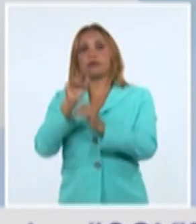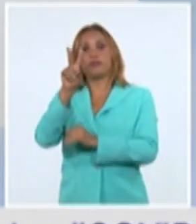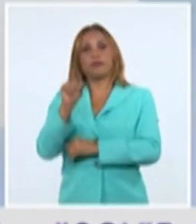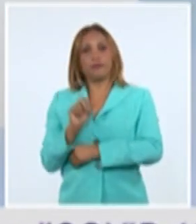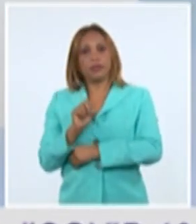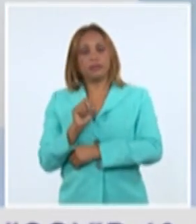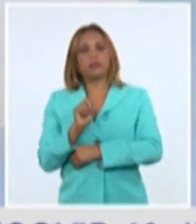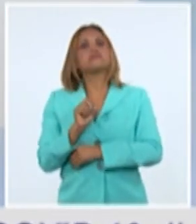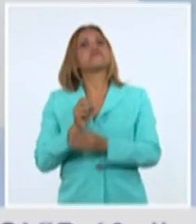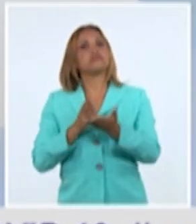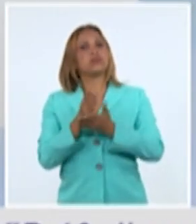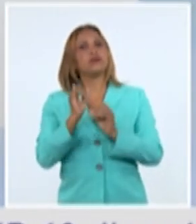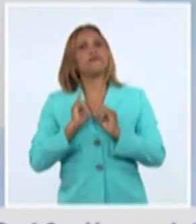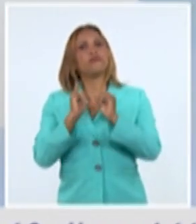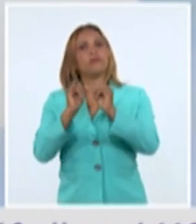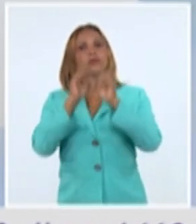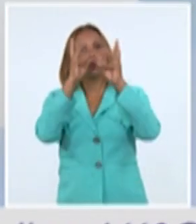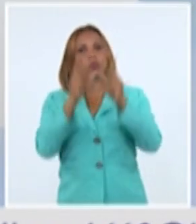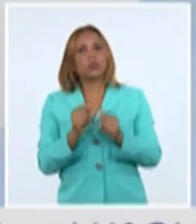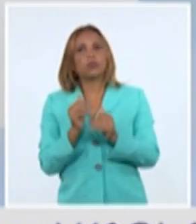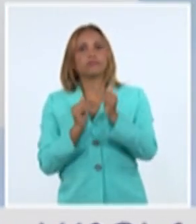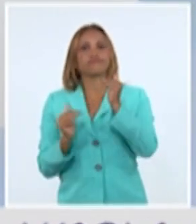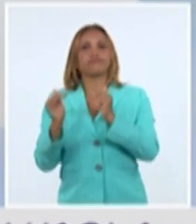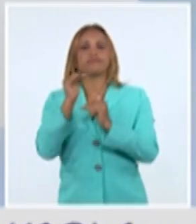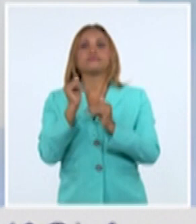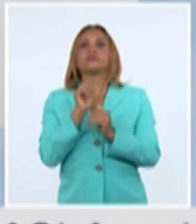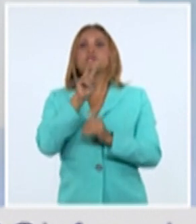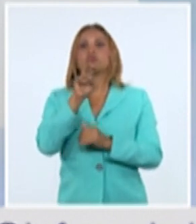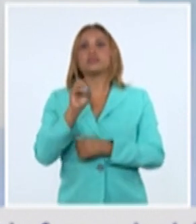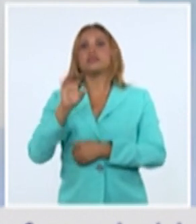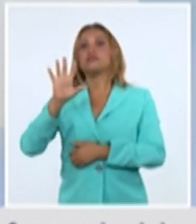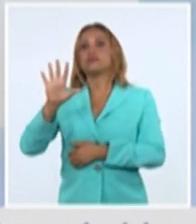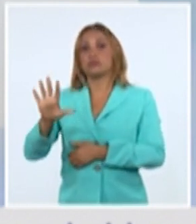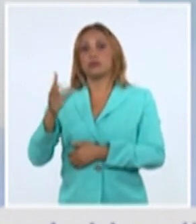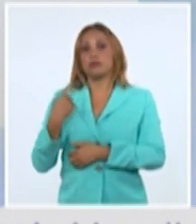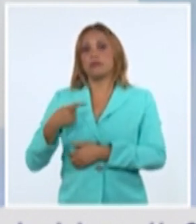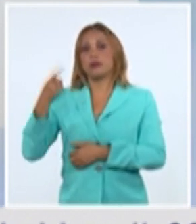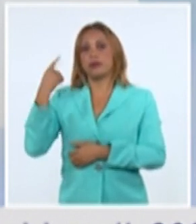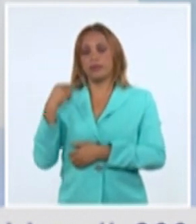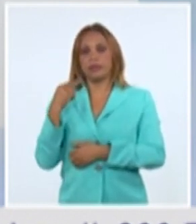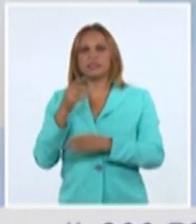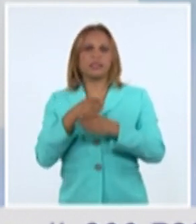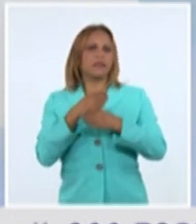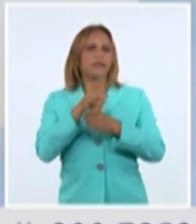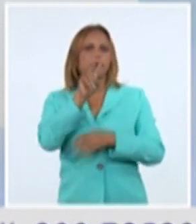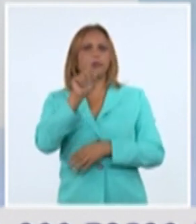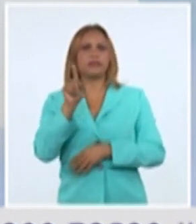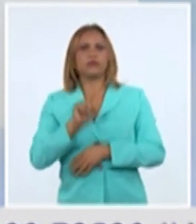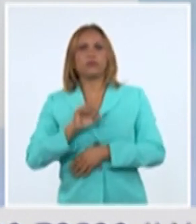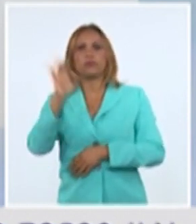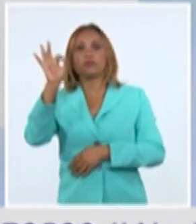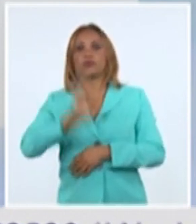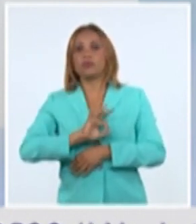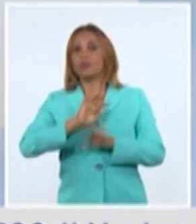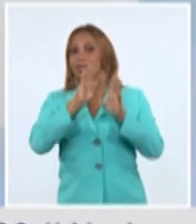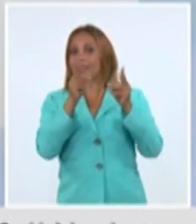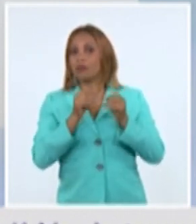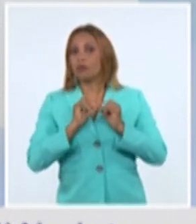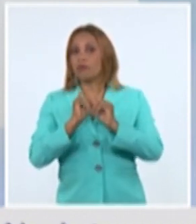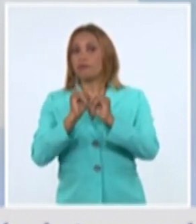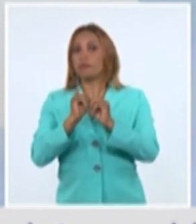sigue aportando un número importante, 205 en el día de ayer, que es el 21% de todos los que se